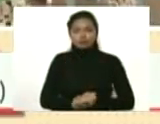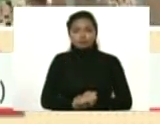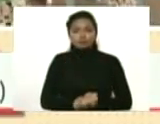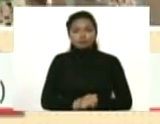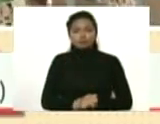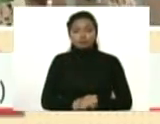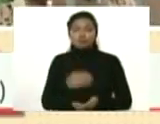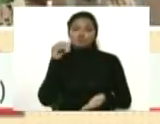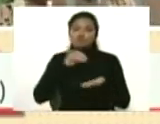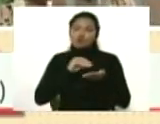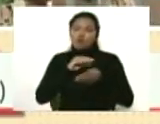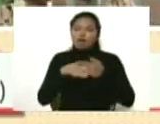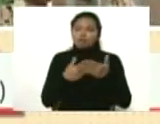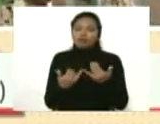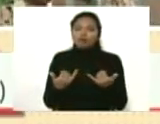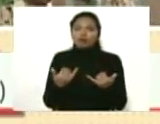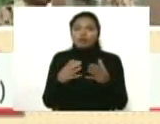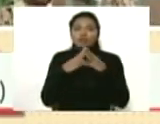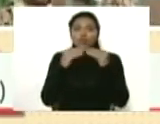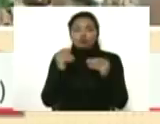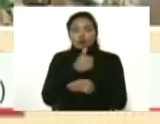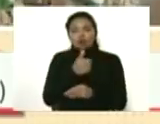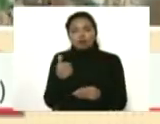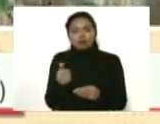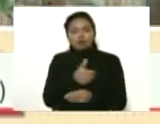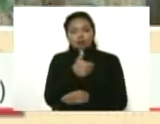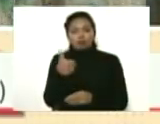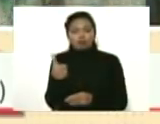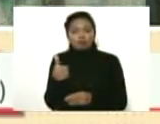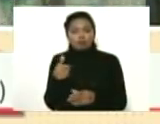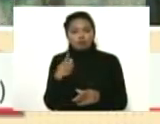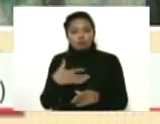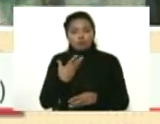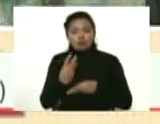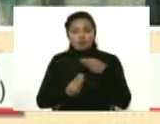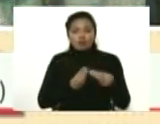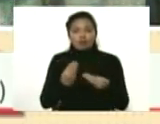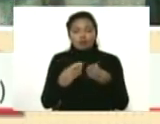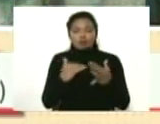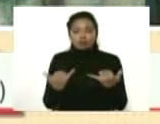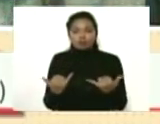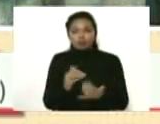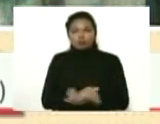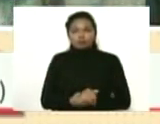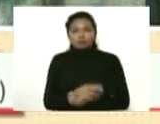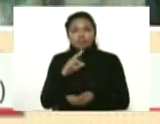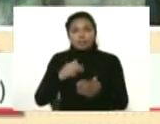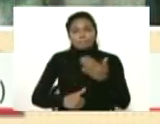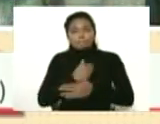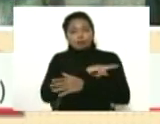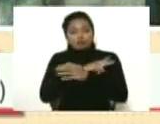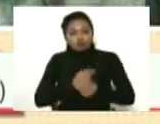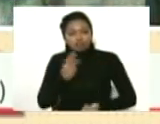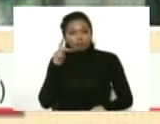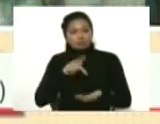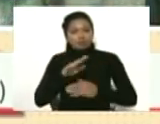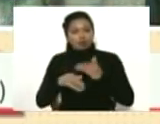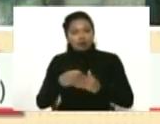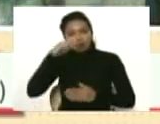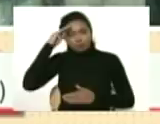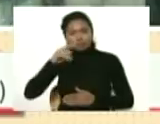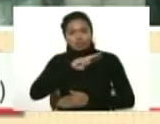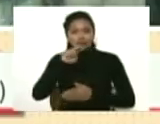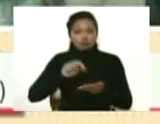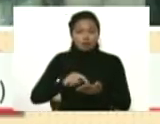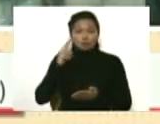se le defina la doctrina, todo, de cada componente y se le dé más fuerza a la presencia de la Milicia